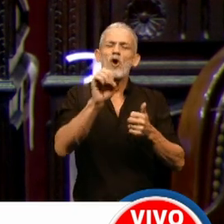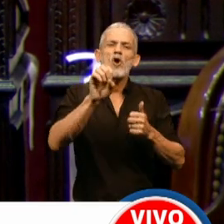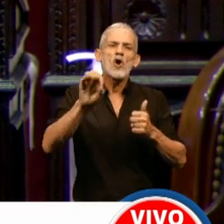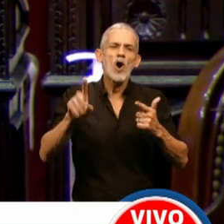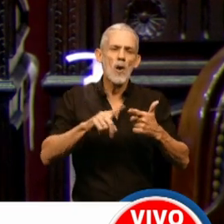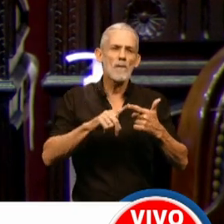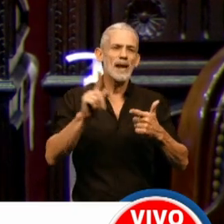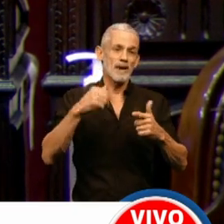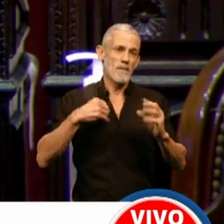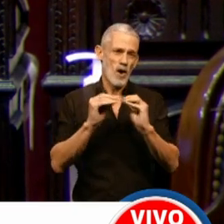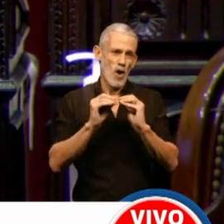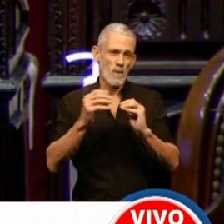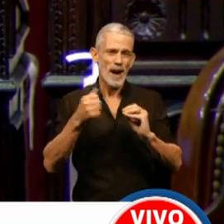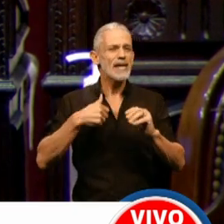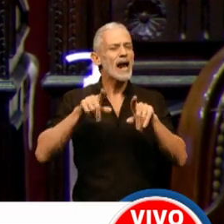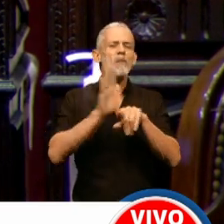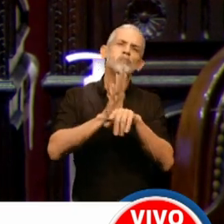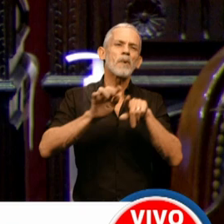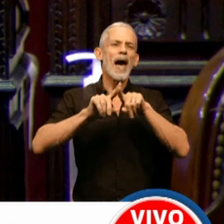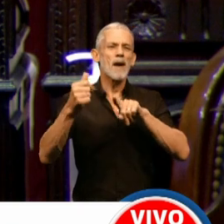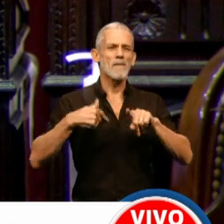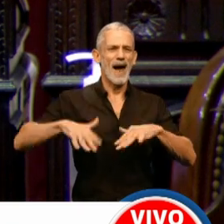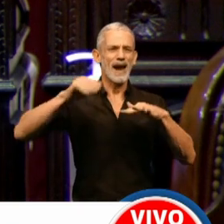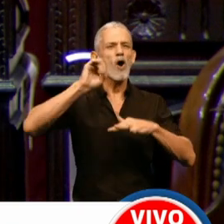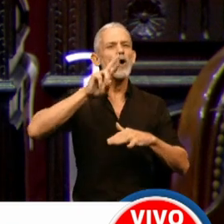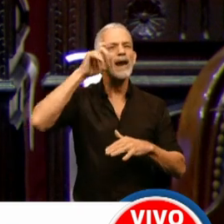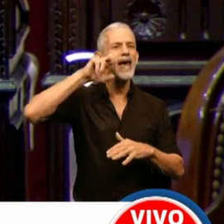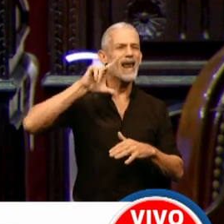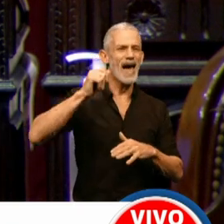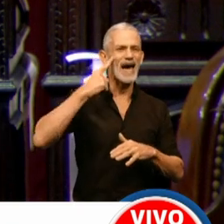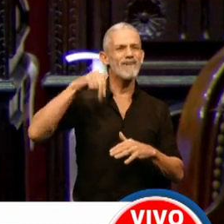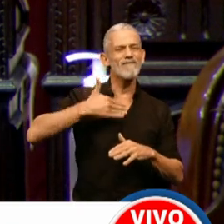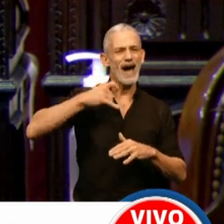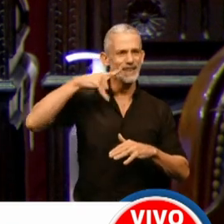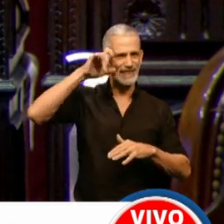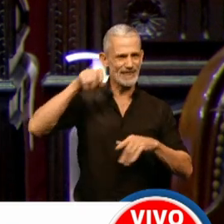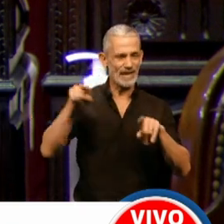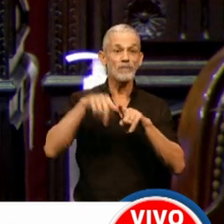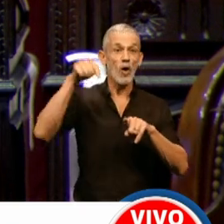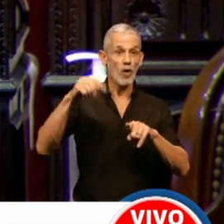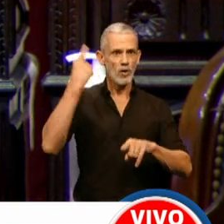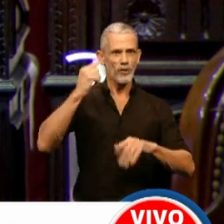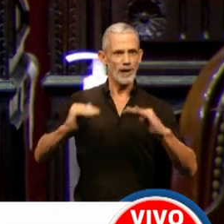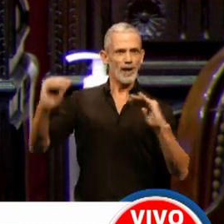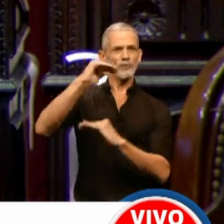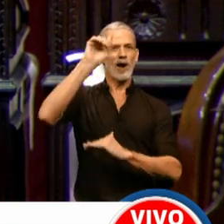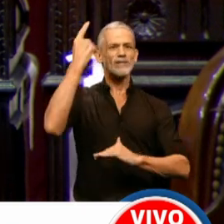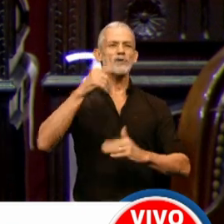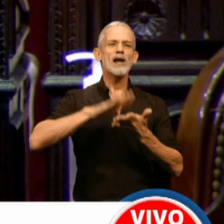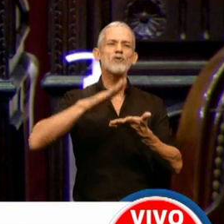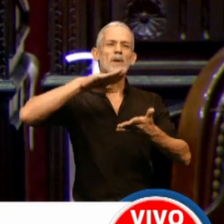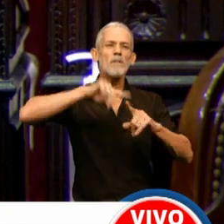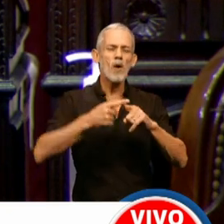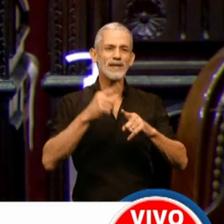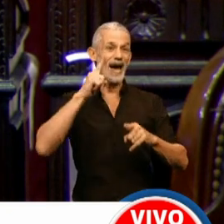a mi compañera y hermana de la vida ornella infante hoy directora nacional de políticas